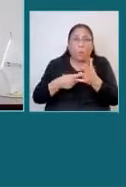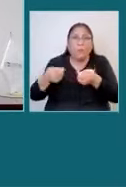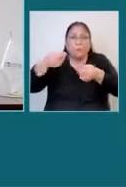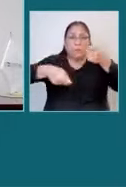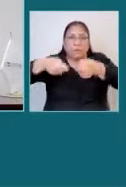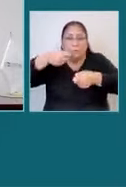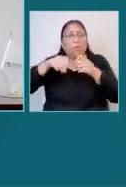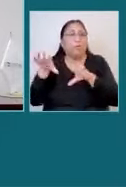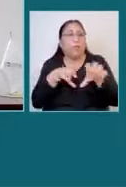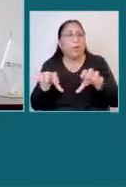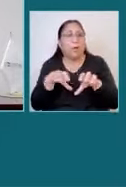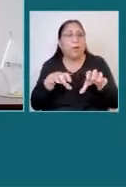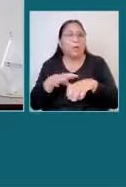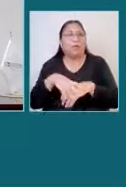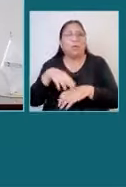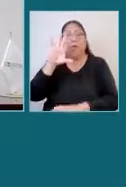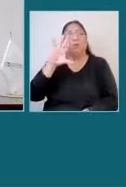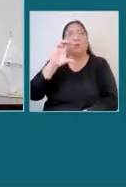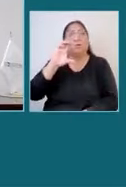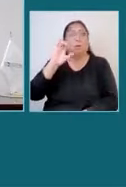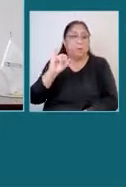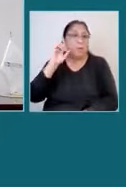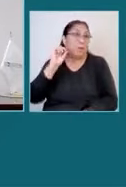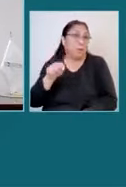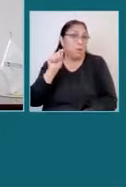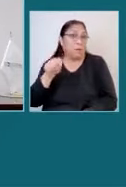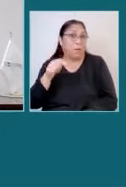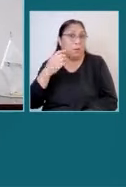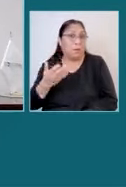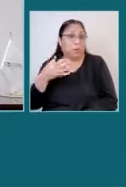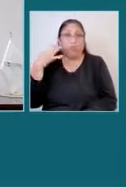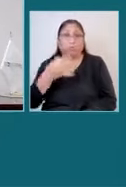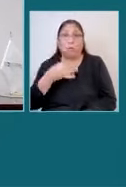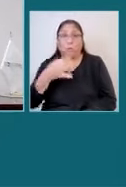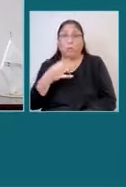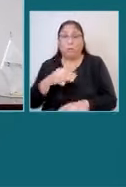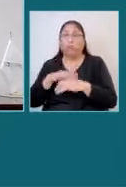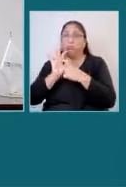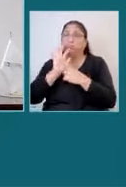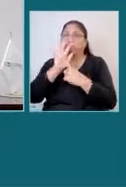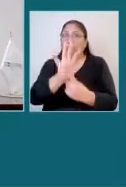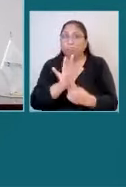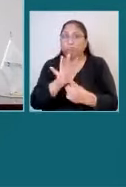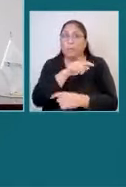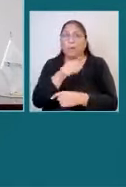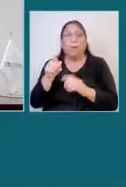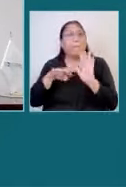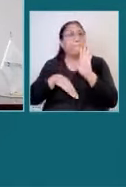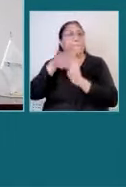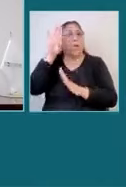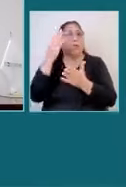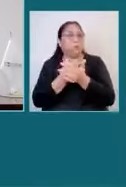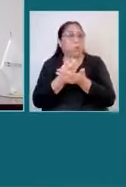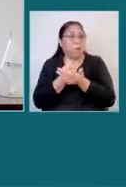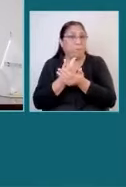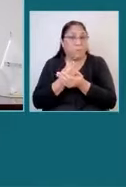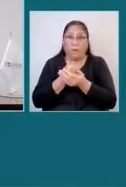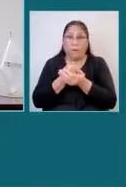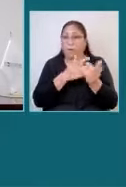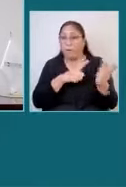que ha realizado el FCI, ¿no? Y eso ciertamente va a redituar en mayor capital